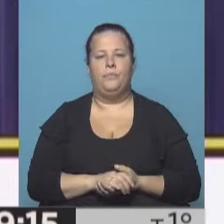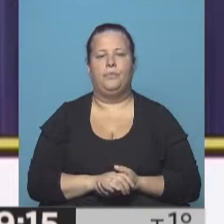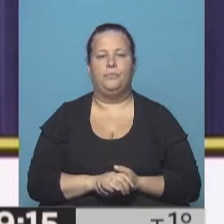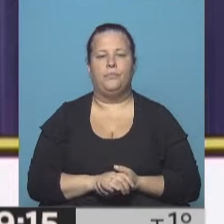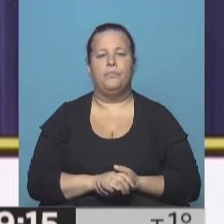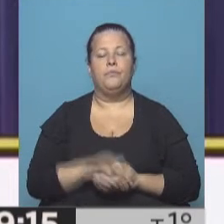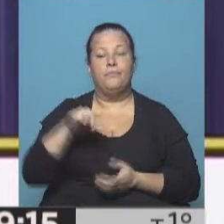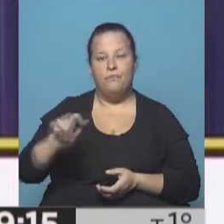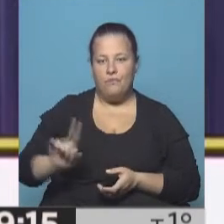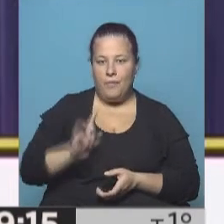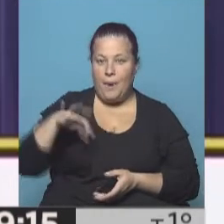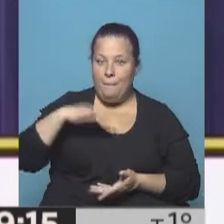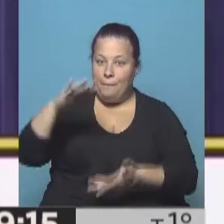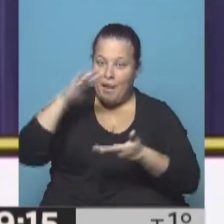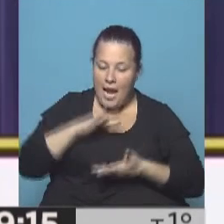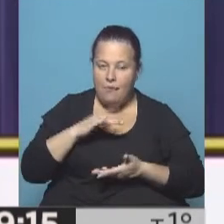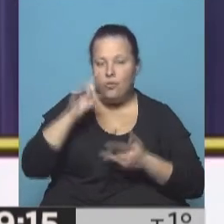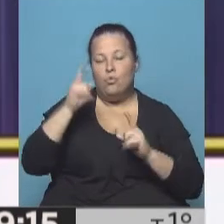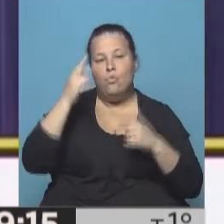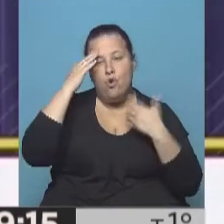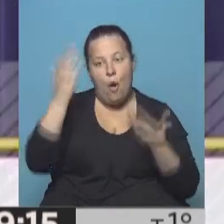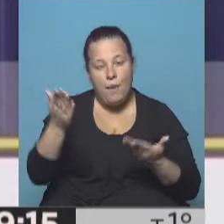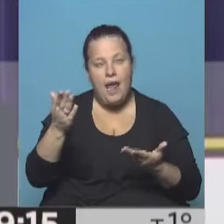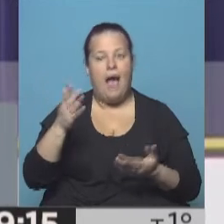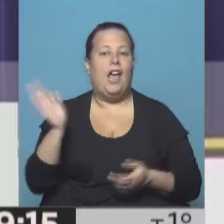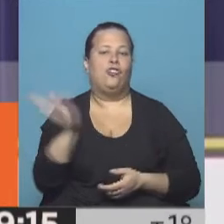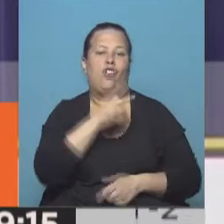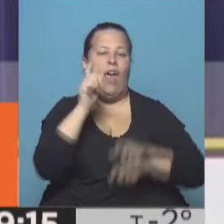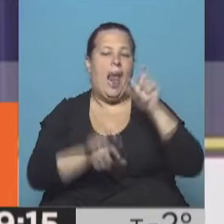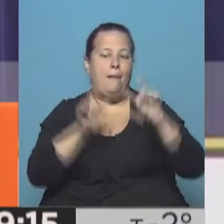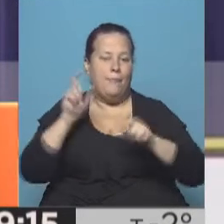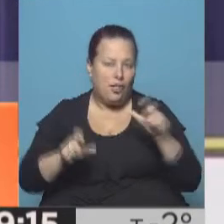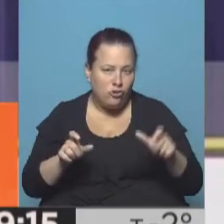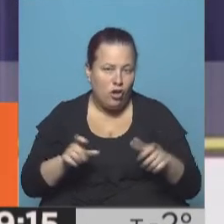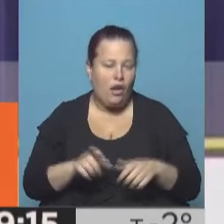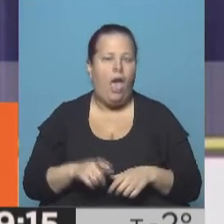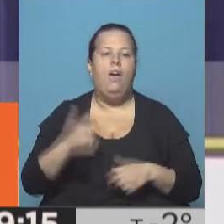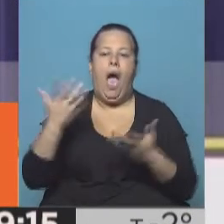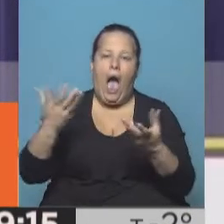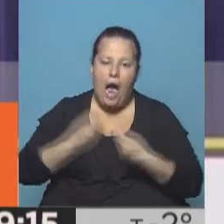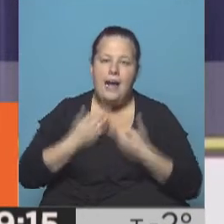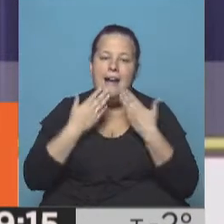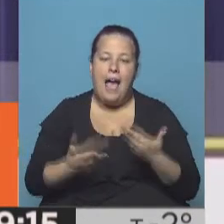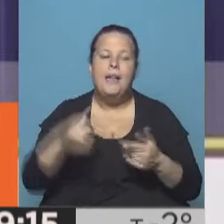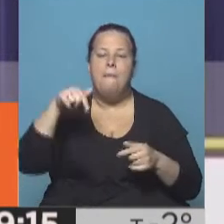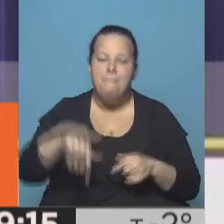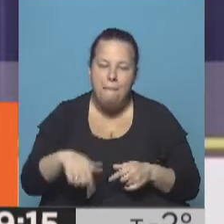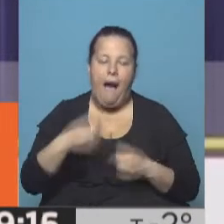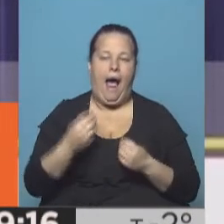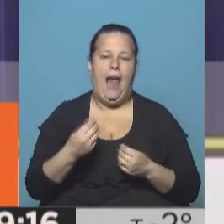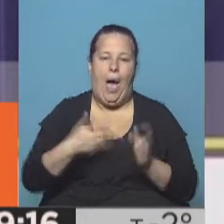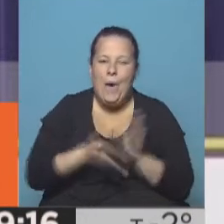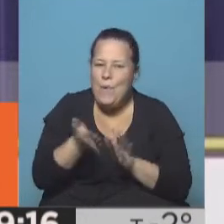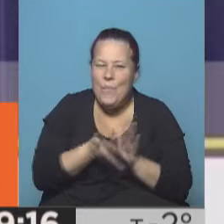este honroso premio es también un tributo a todas aquellas personas que han contribuido a que estemos a